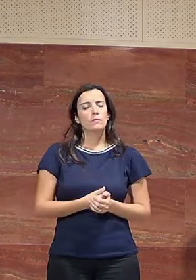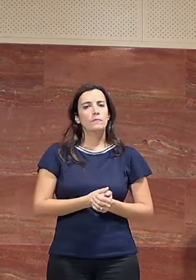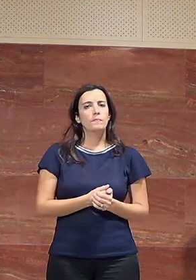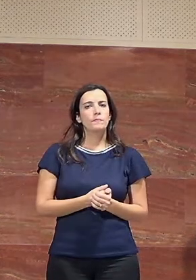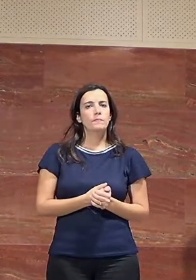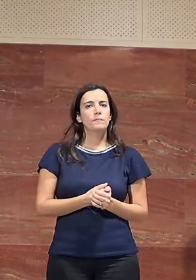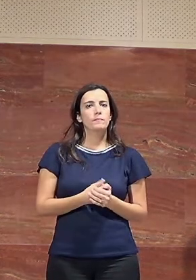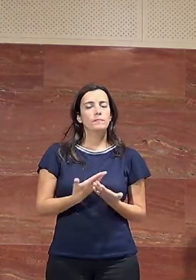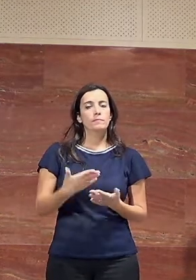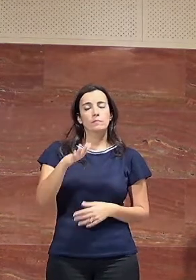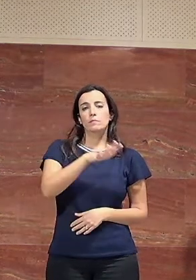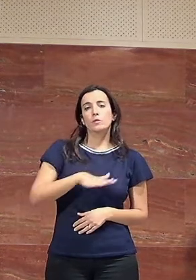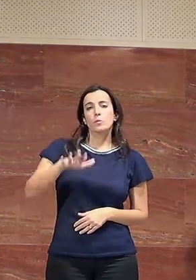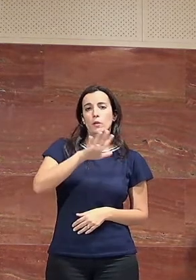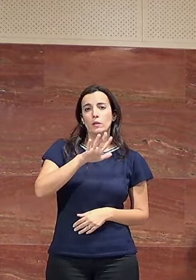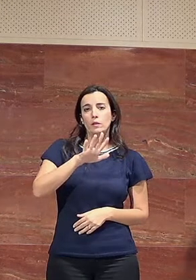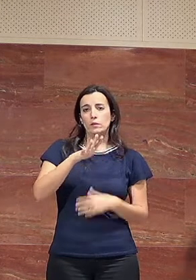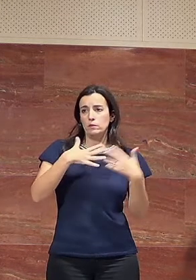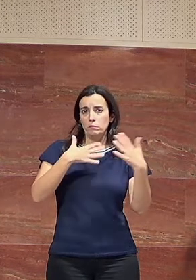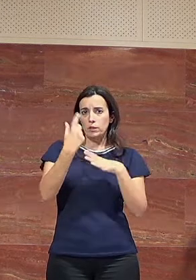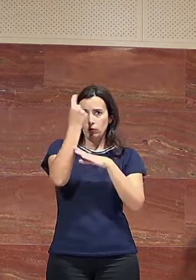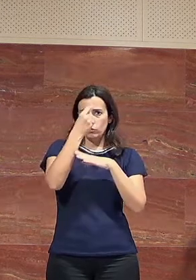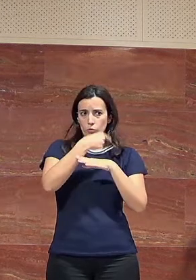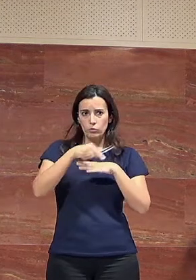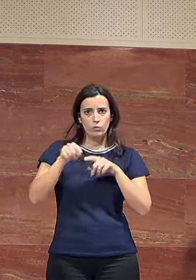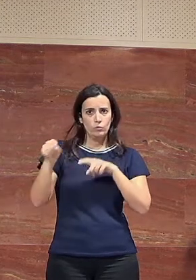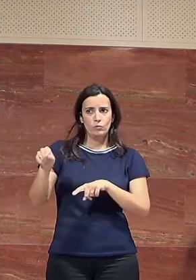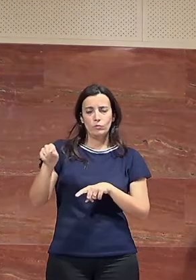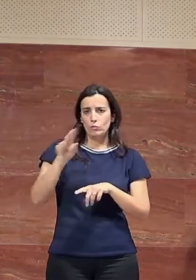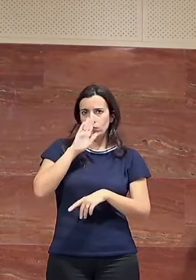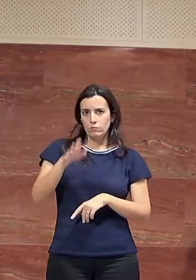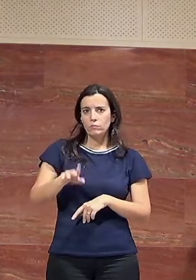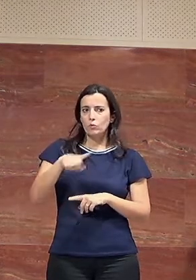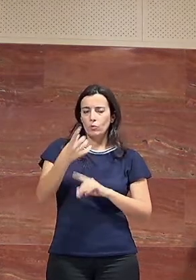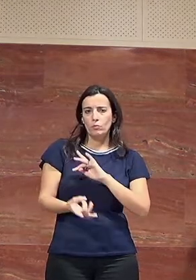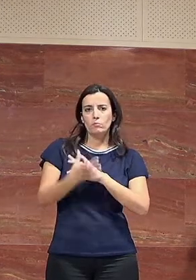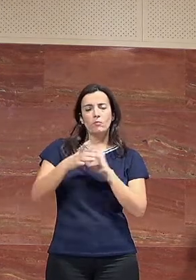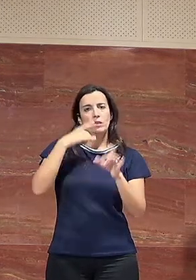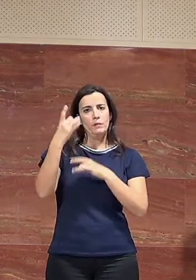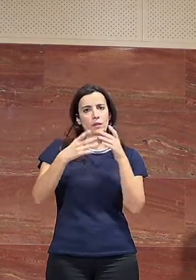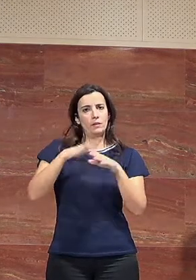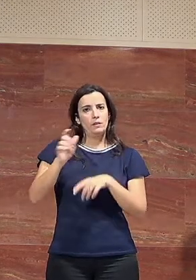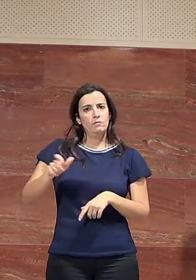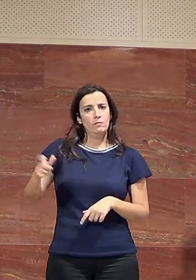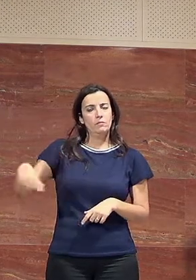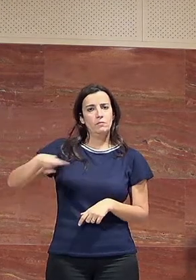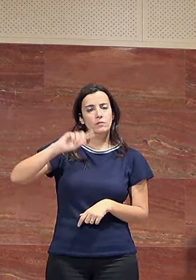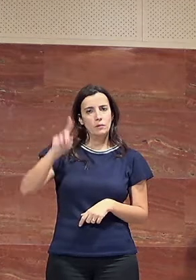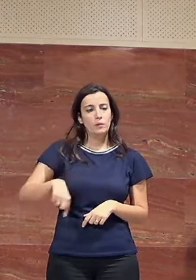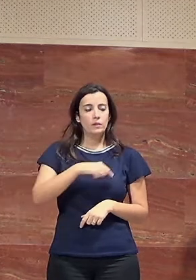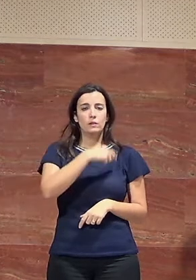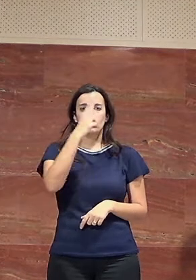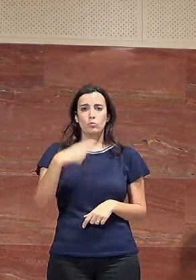En lugares que has diseñado tú es muy fácil que luego generes actividades para ellos. Aquí en este sitio en